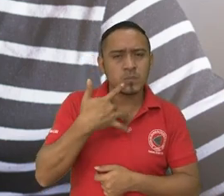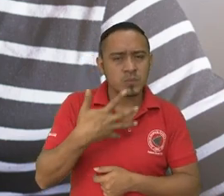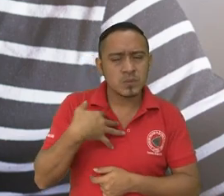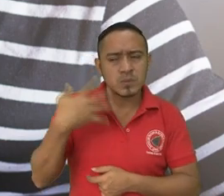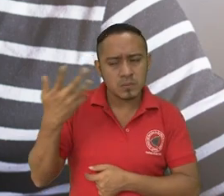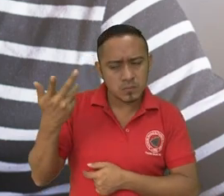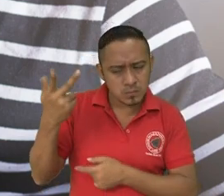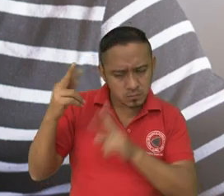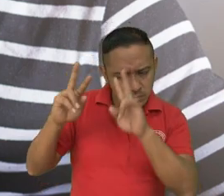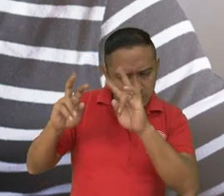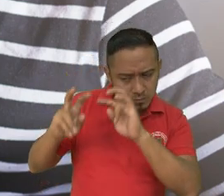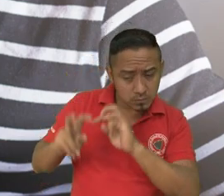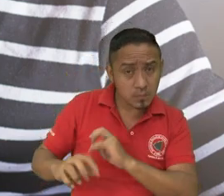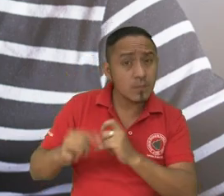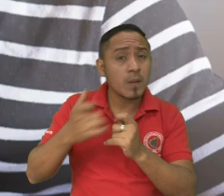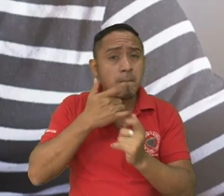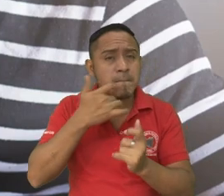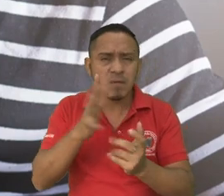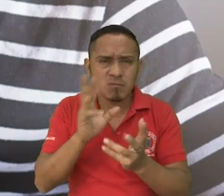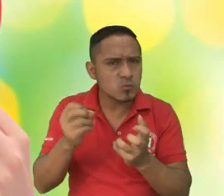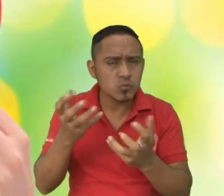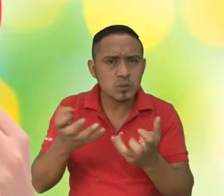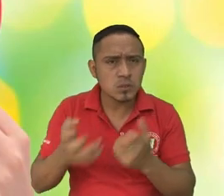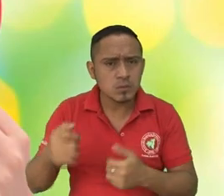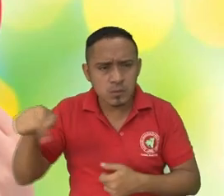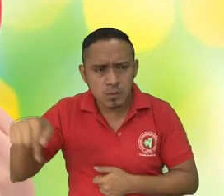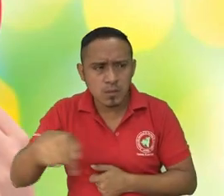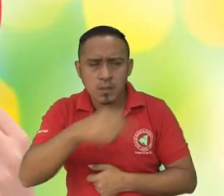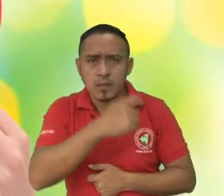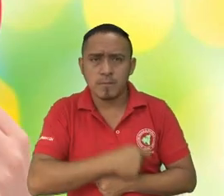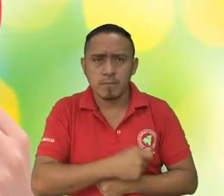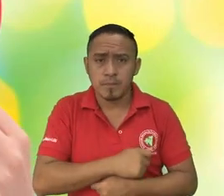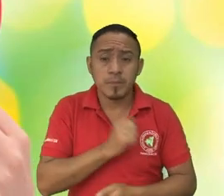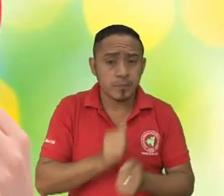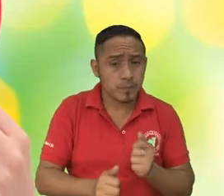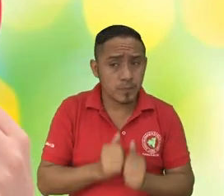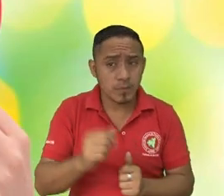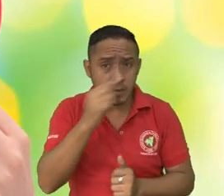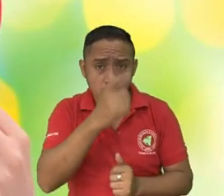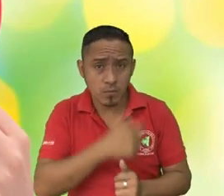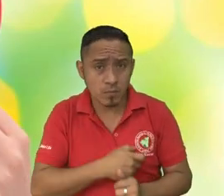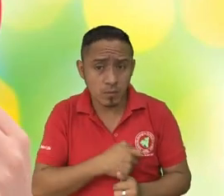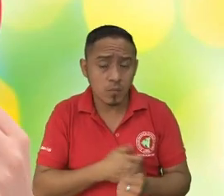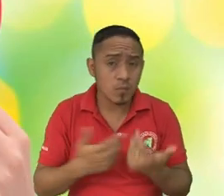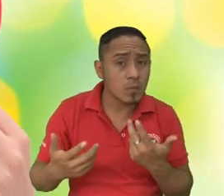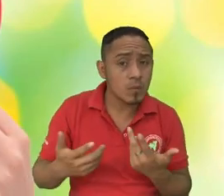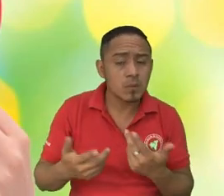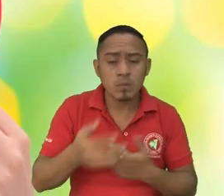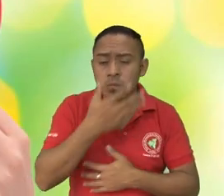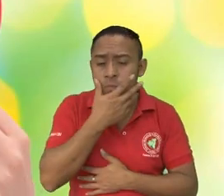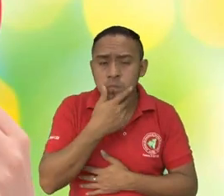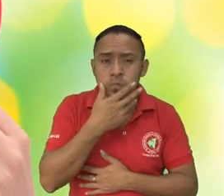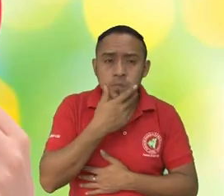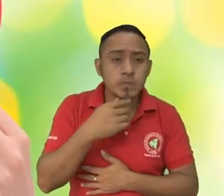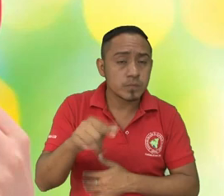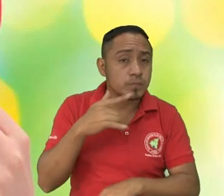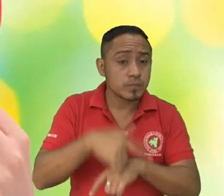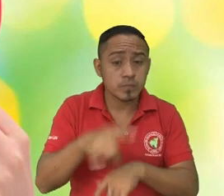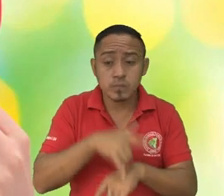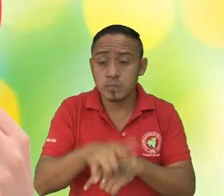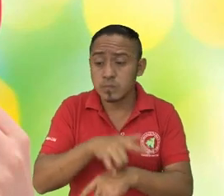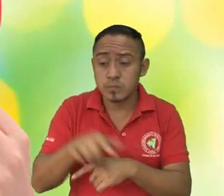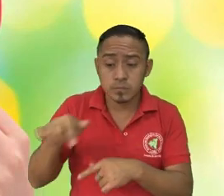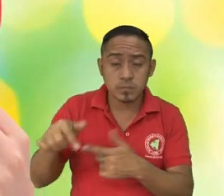el motivo. Hay que ver por qué ese hijo no quiere ir al colegio. Hay que buscar la causa y buscar